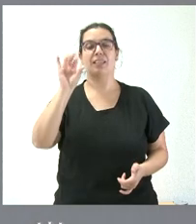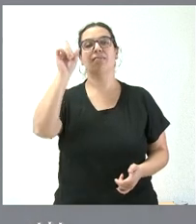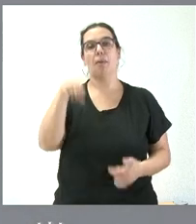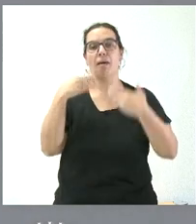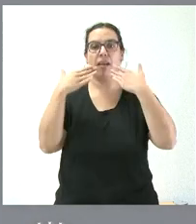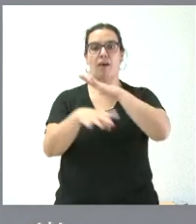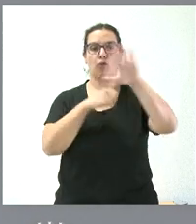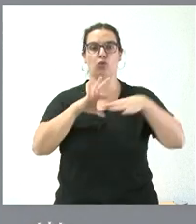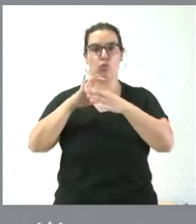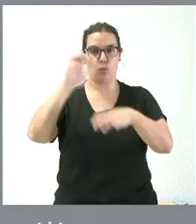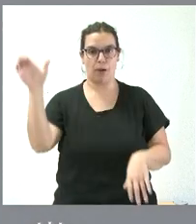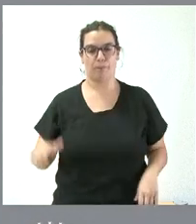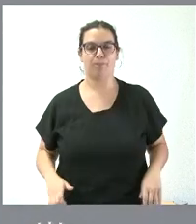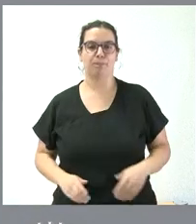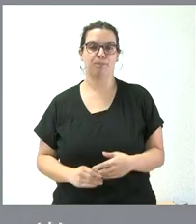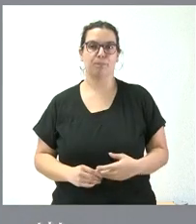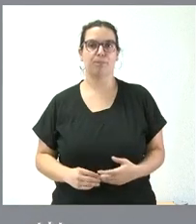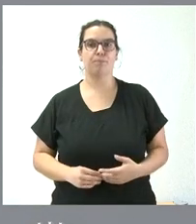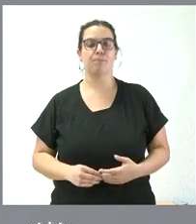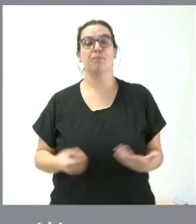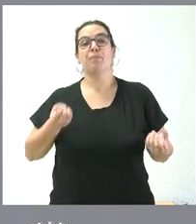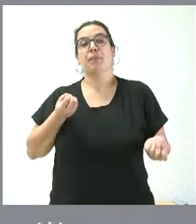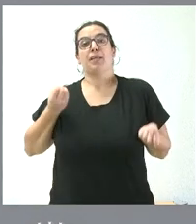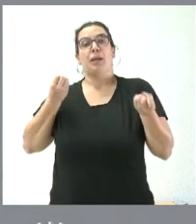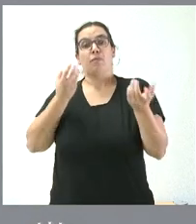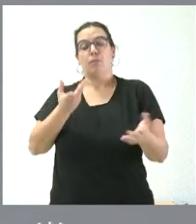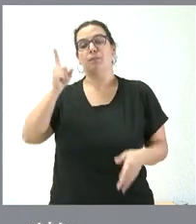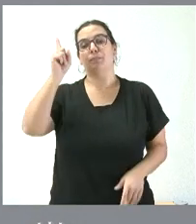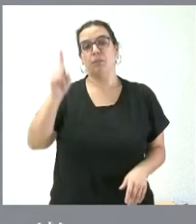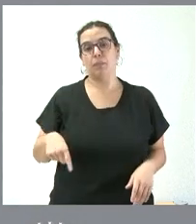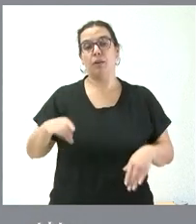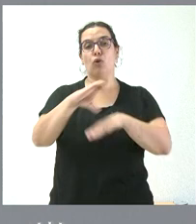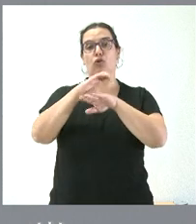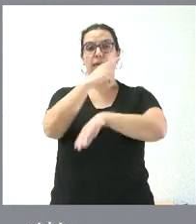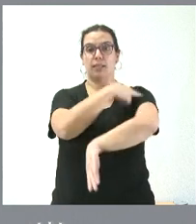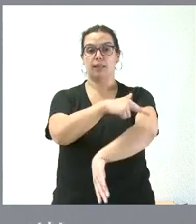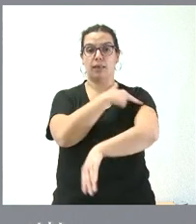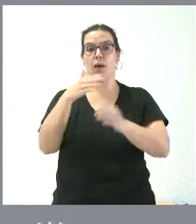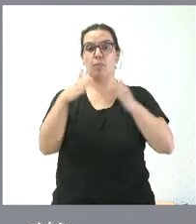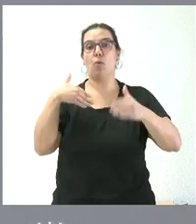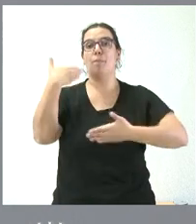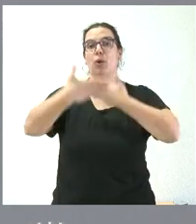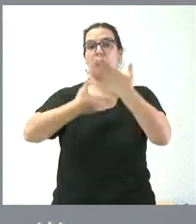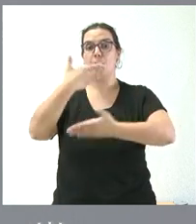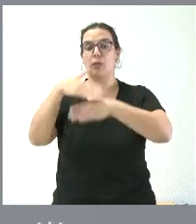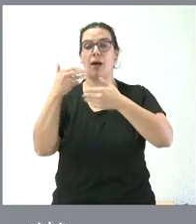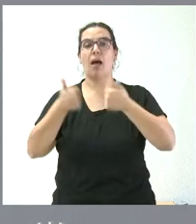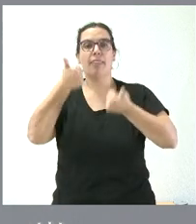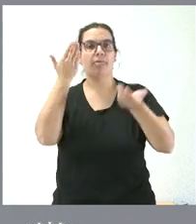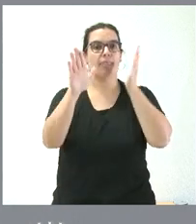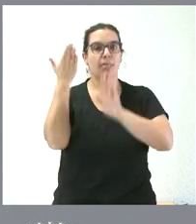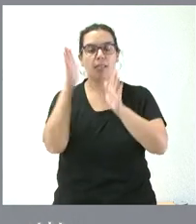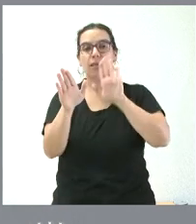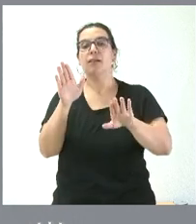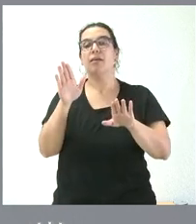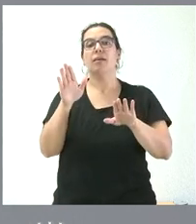Unión Europea Les informo que abrimos también desde la consejería de sanidad el procedimiento para poder licitar cuanto antes la